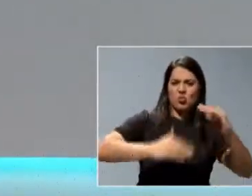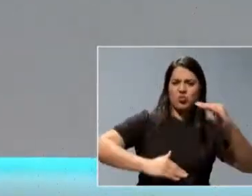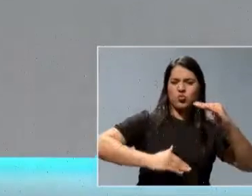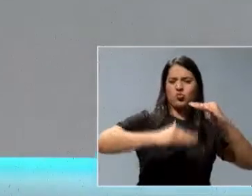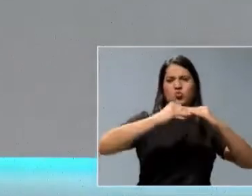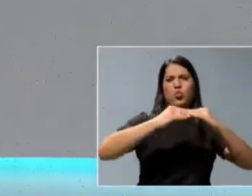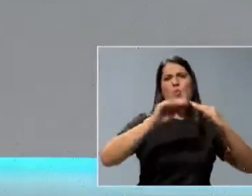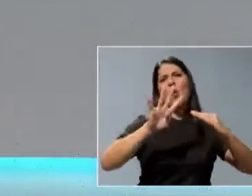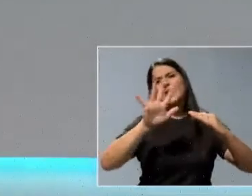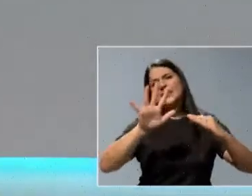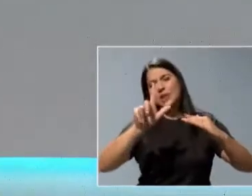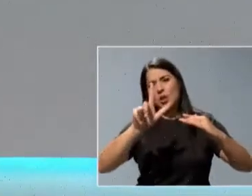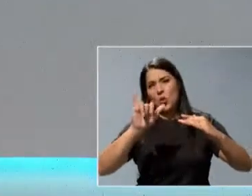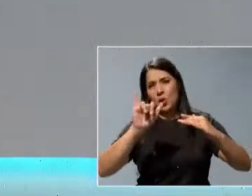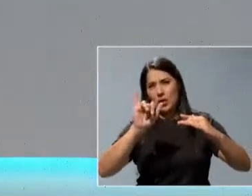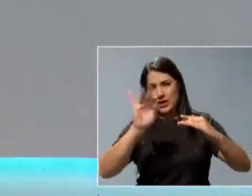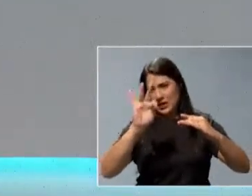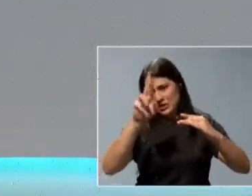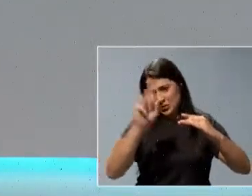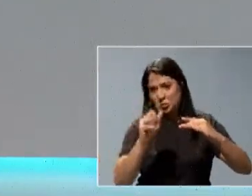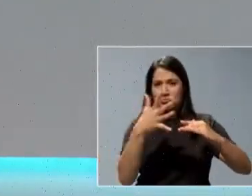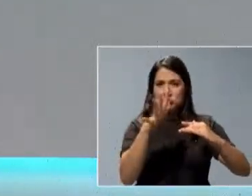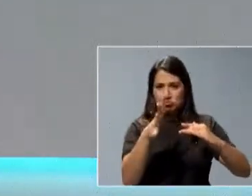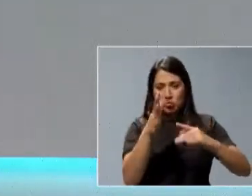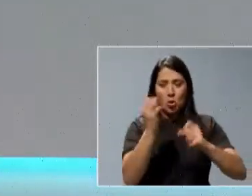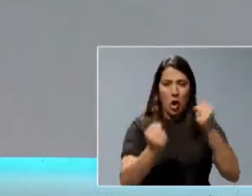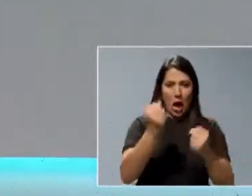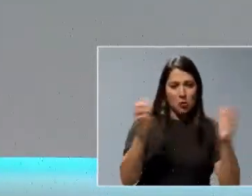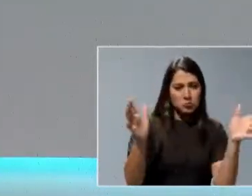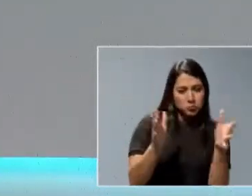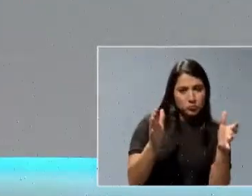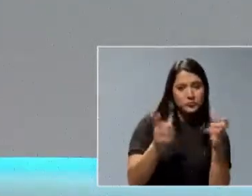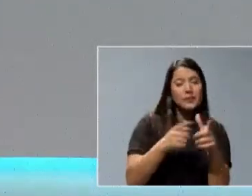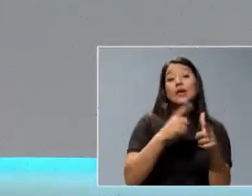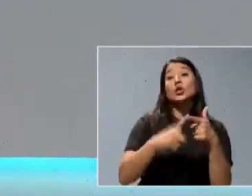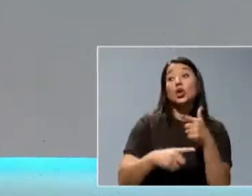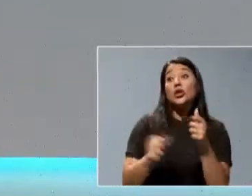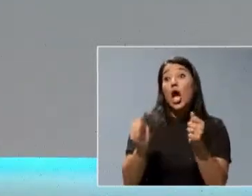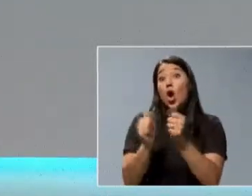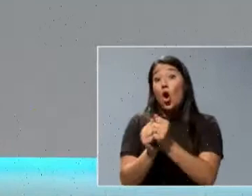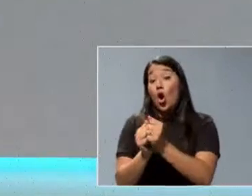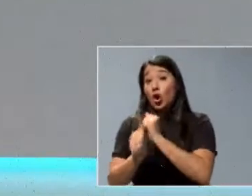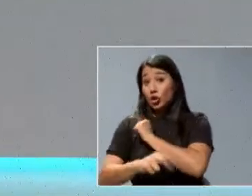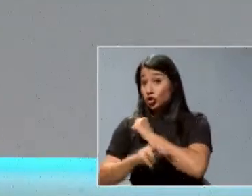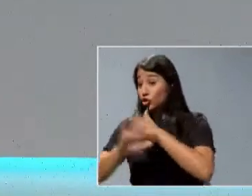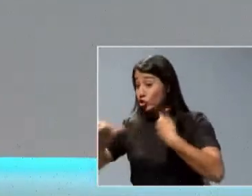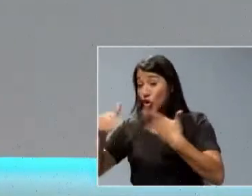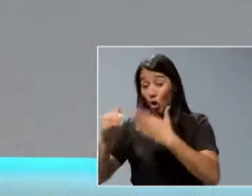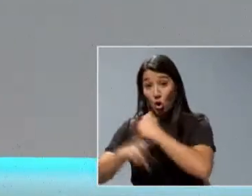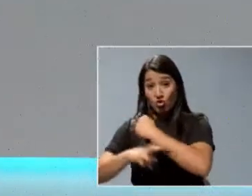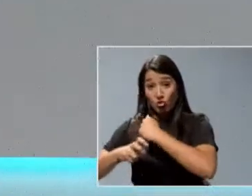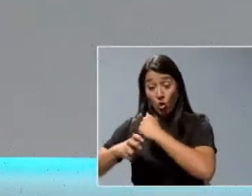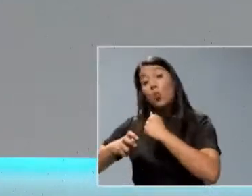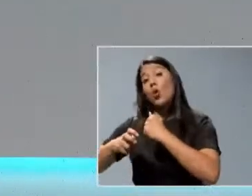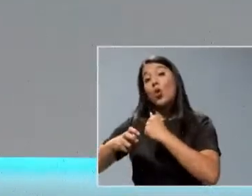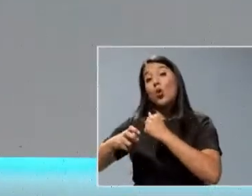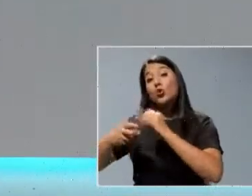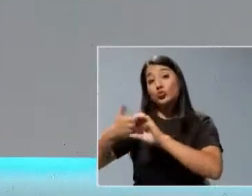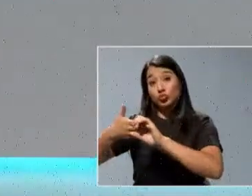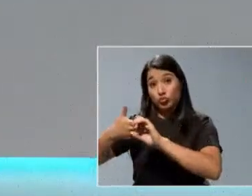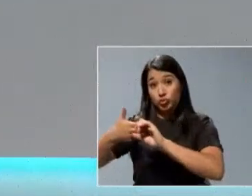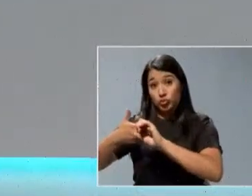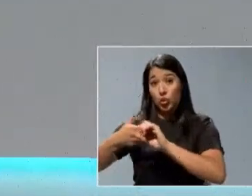su tanque, nosotros pudimos hacer un cálculo de que con el combustible robado se le podían dar al menos 3.600 vueltas